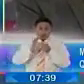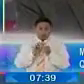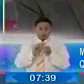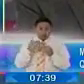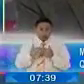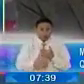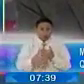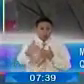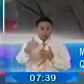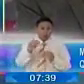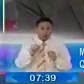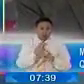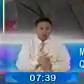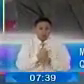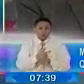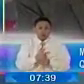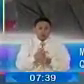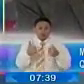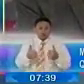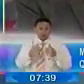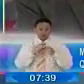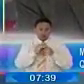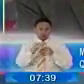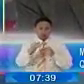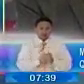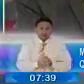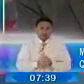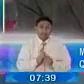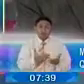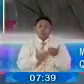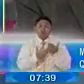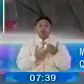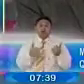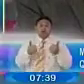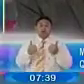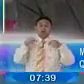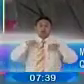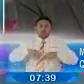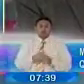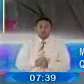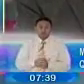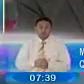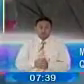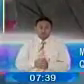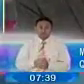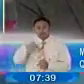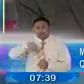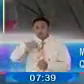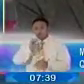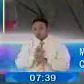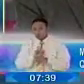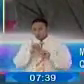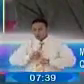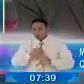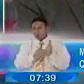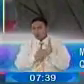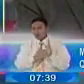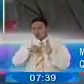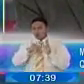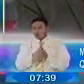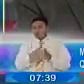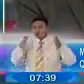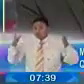mantenimiento para poder conservarlas de buena manera. Esto es un modelo muy bueno. Hemos tenido ejemplos chiquitos en el país. Ahorita estamos haciendo algo mucho más